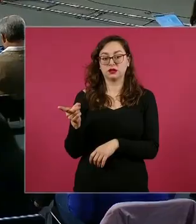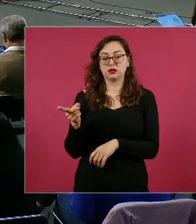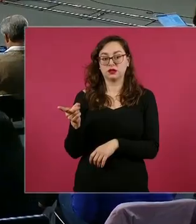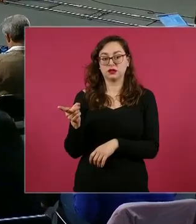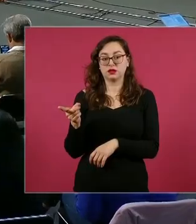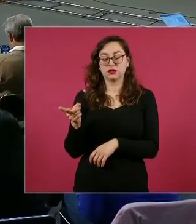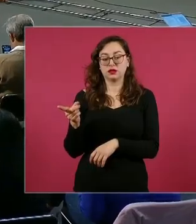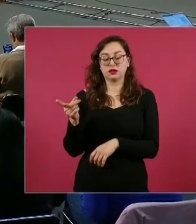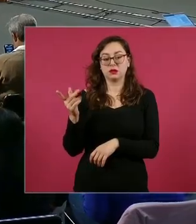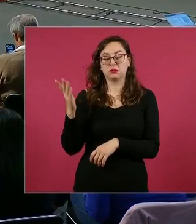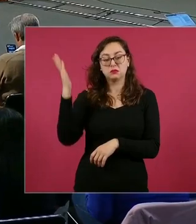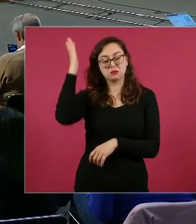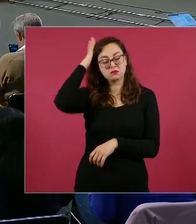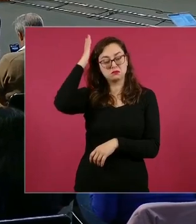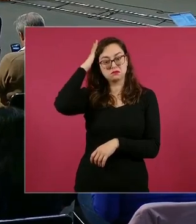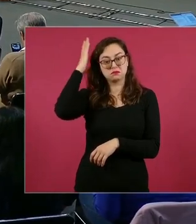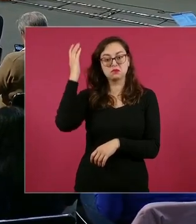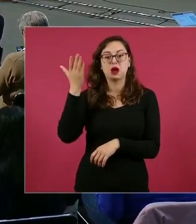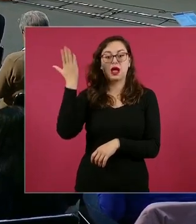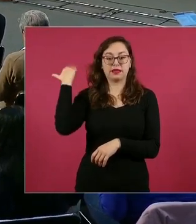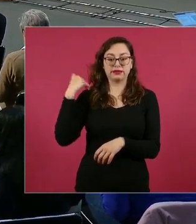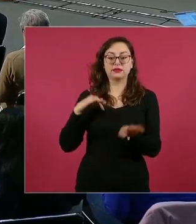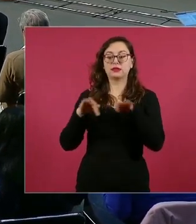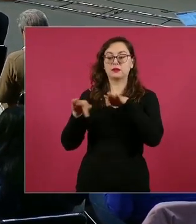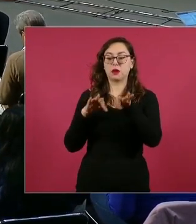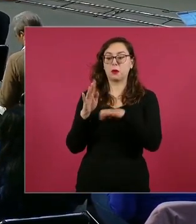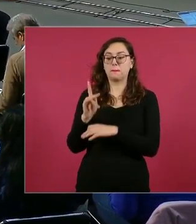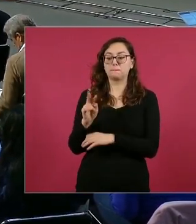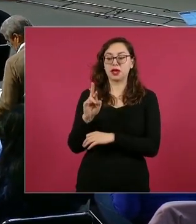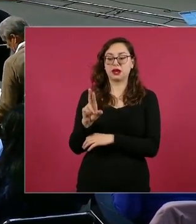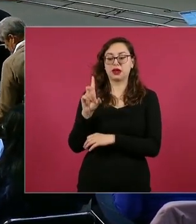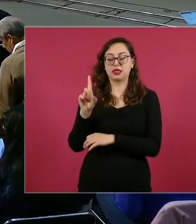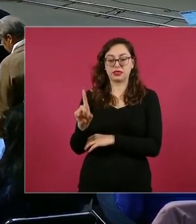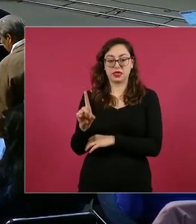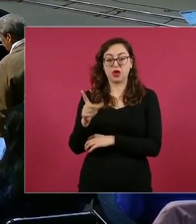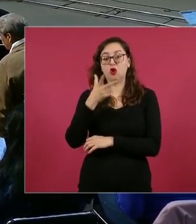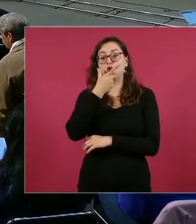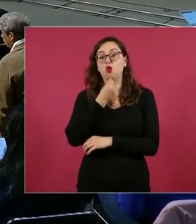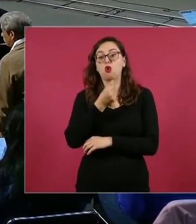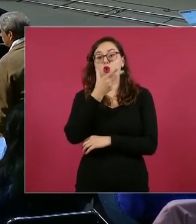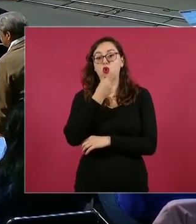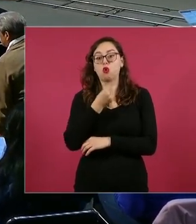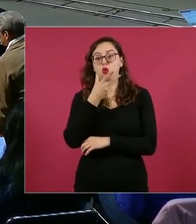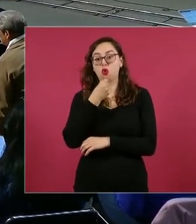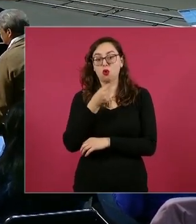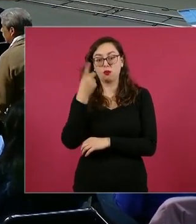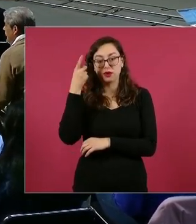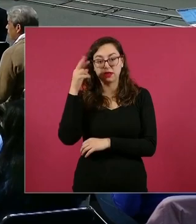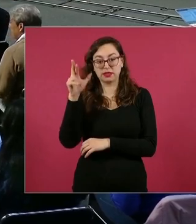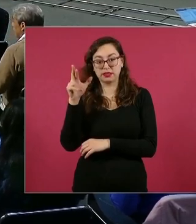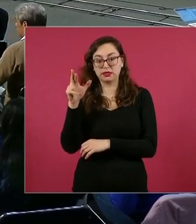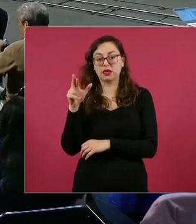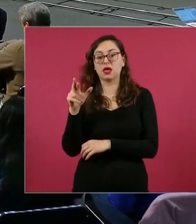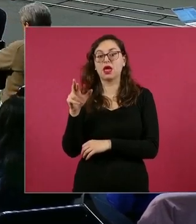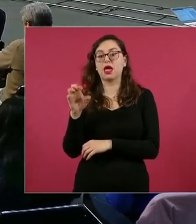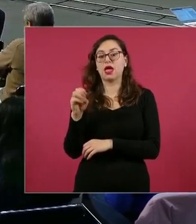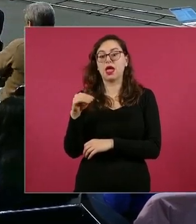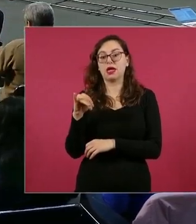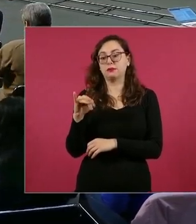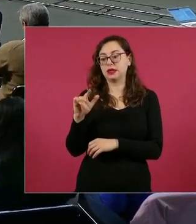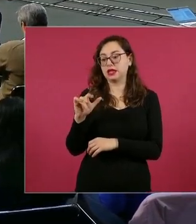las lides políticas con el viejo PRD se trata del doctorante en derecho Emiliano Ramos